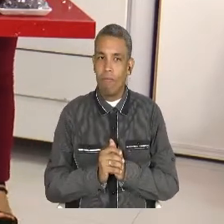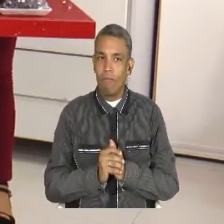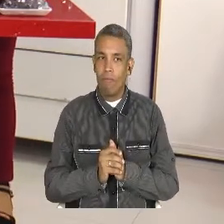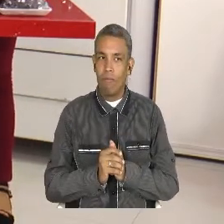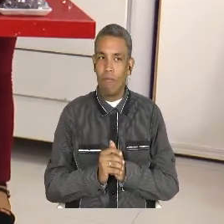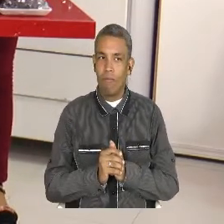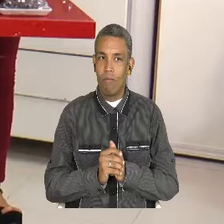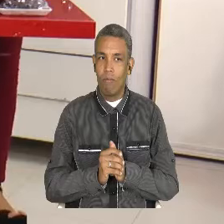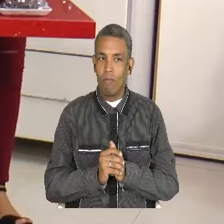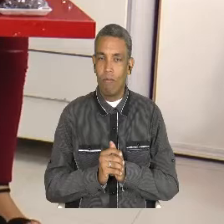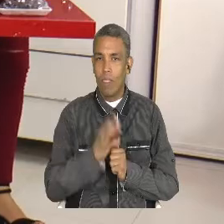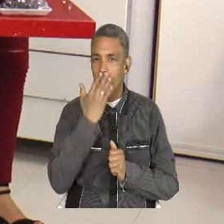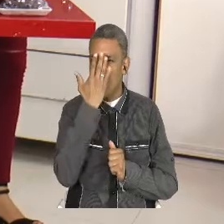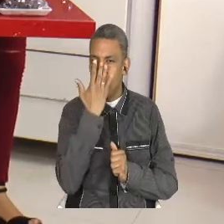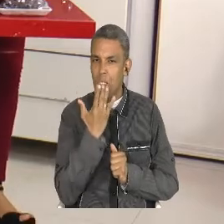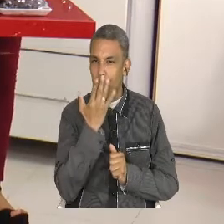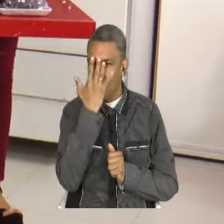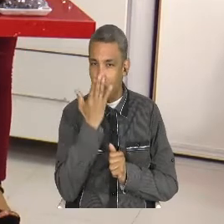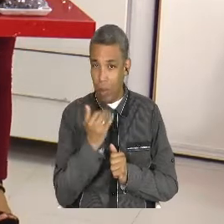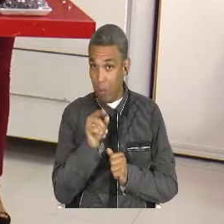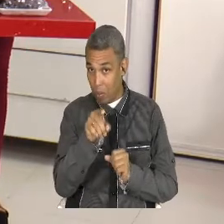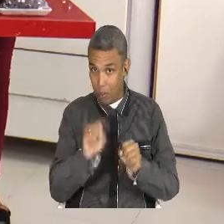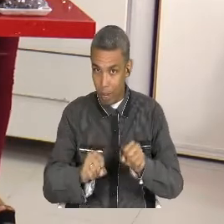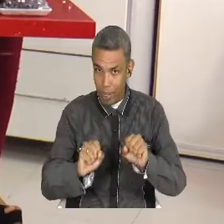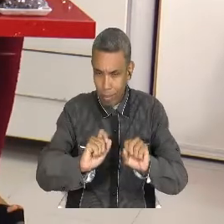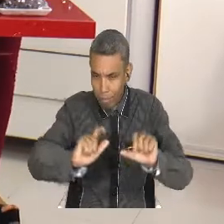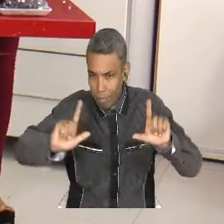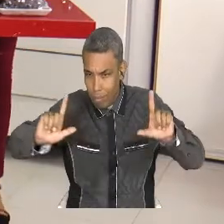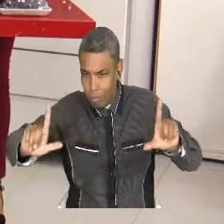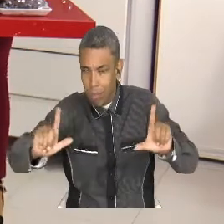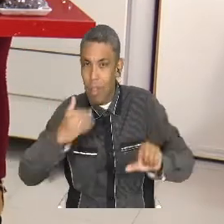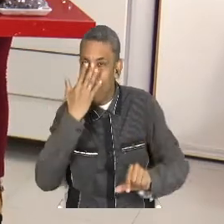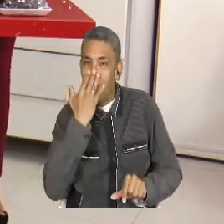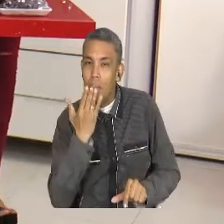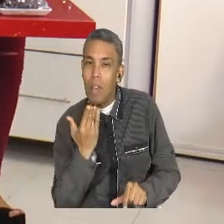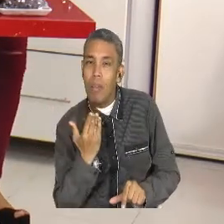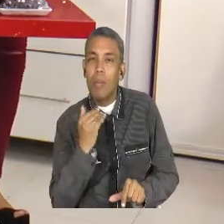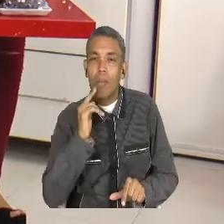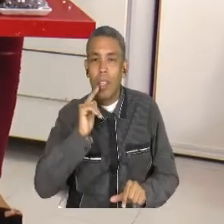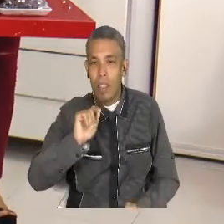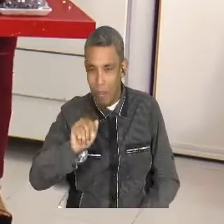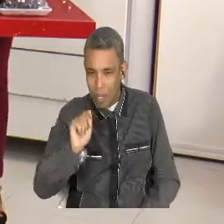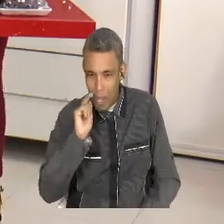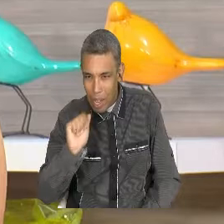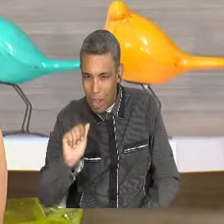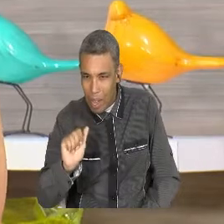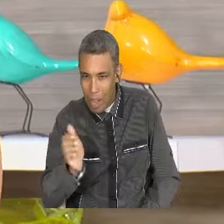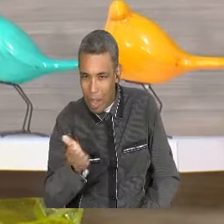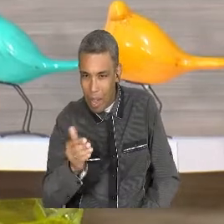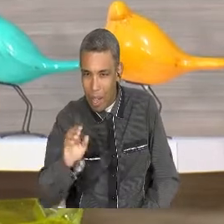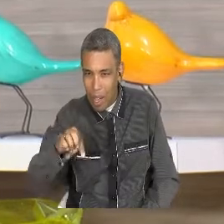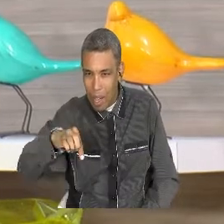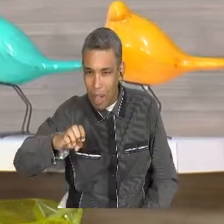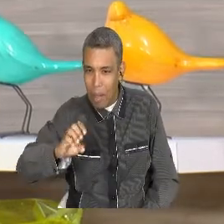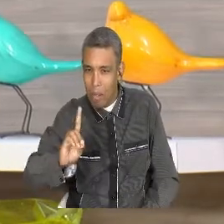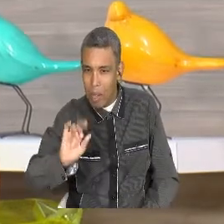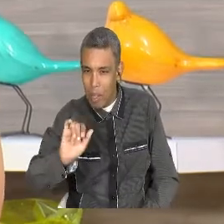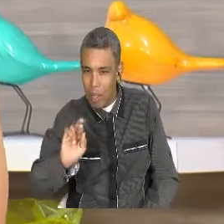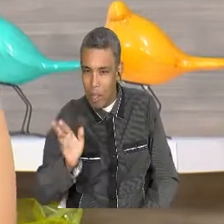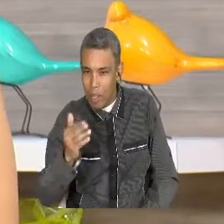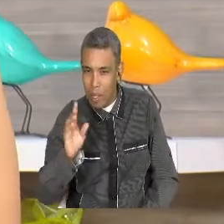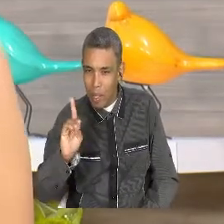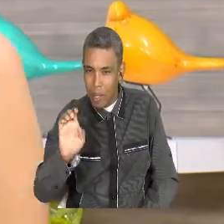nuestra fanpage de Facebook a Pedir de Boca y registrarse y escribir yo soy ASO Inquilinos, Plaza de Mercado Torcoroma,